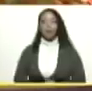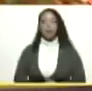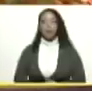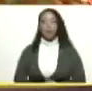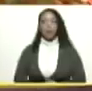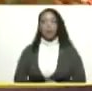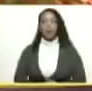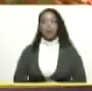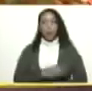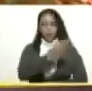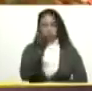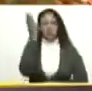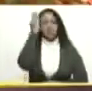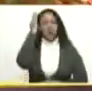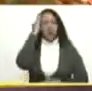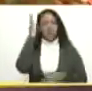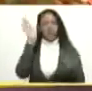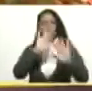que ustedes conocen,